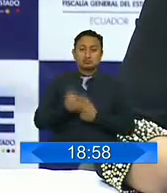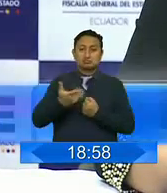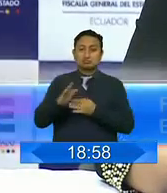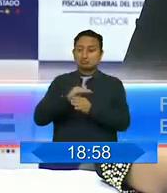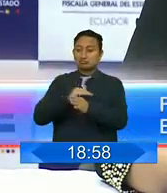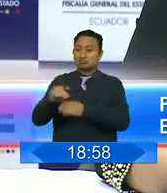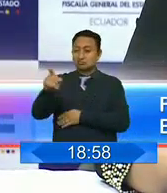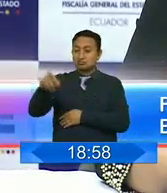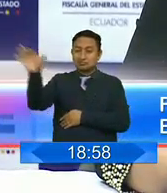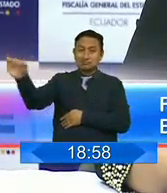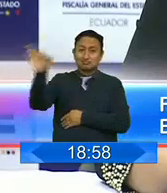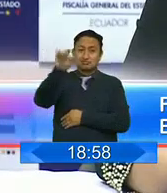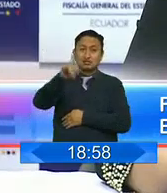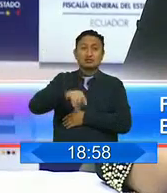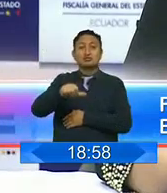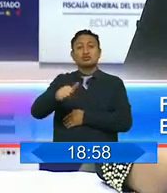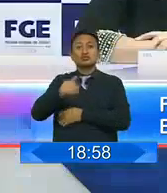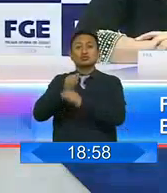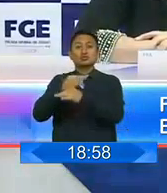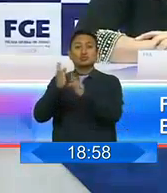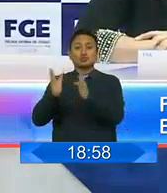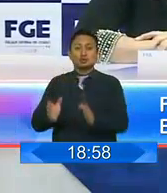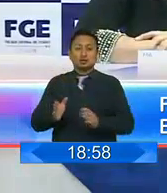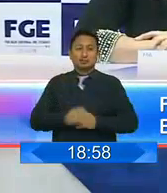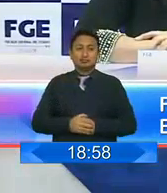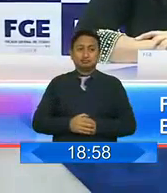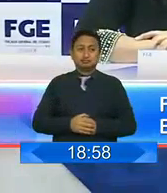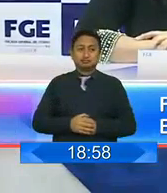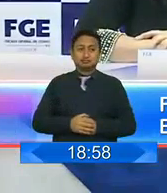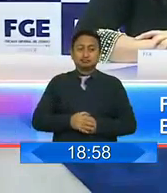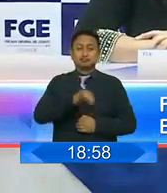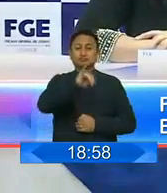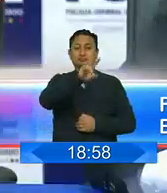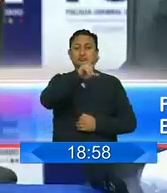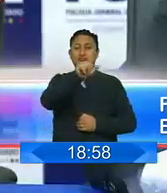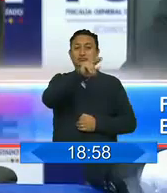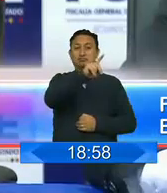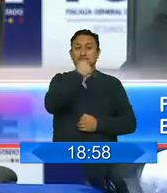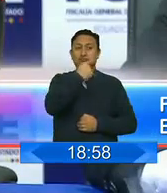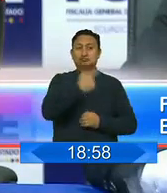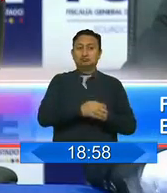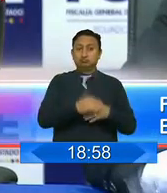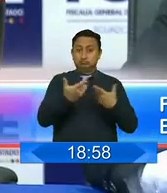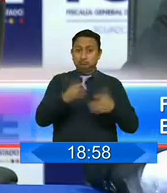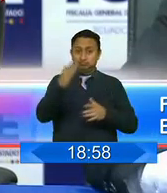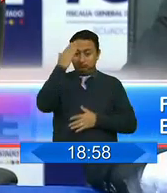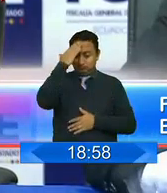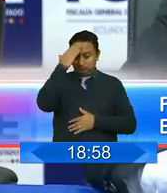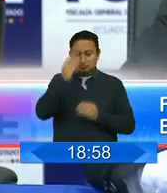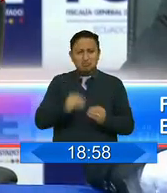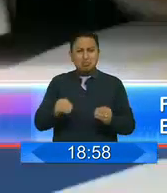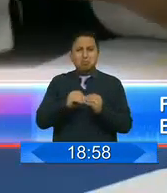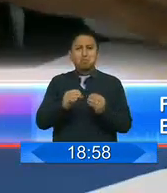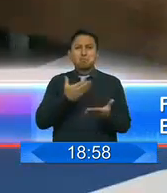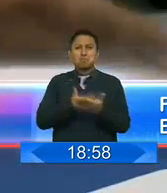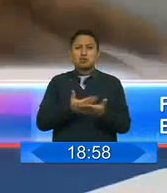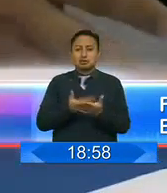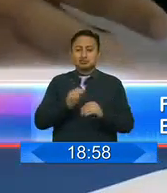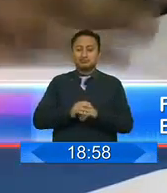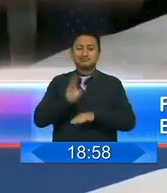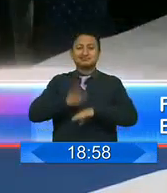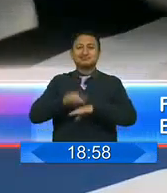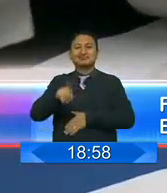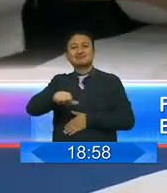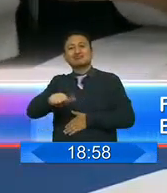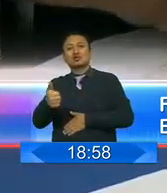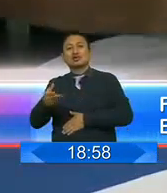la versión de varios funcionarios Odebrecht. Por su parte, Granda anunció que en este viaje además se logró conocer nuevos hallazgos en torno a presuntos sobornos